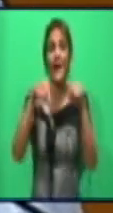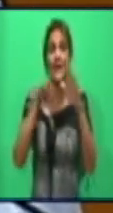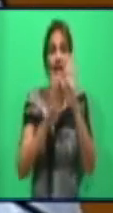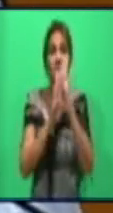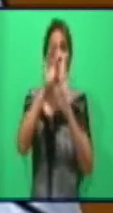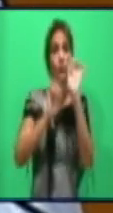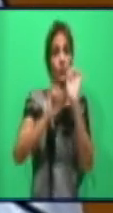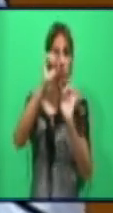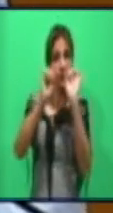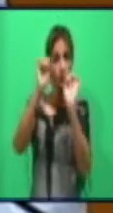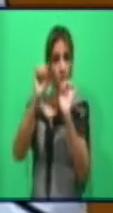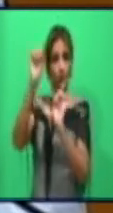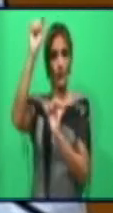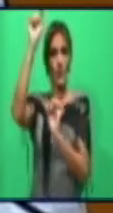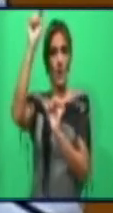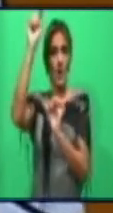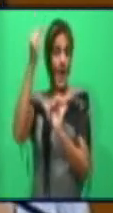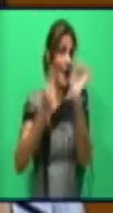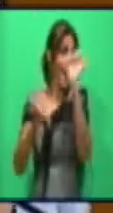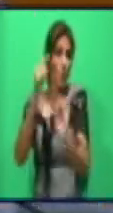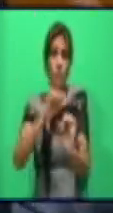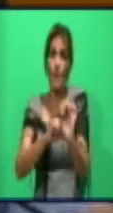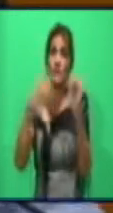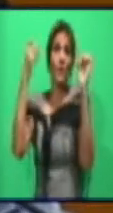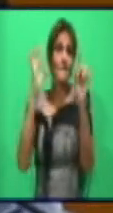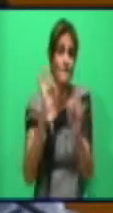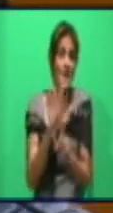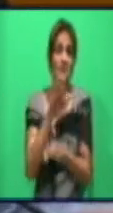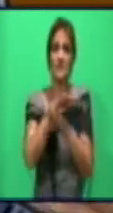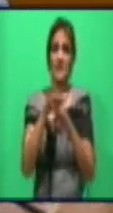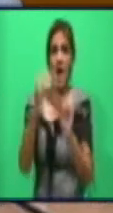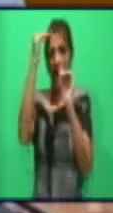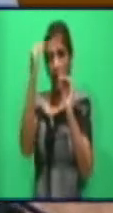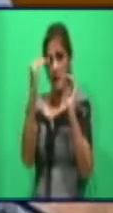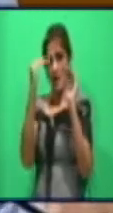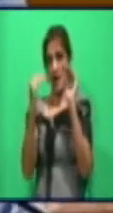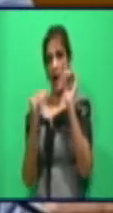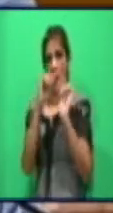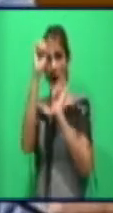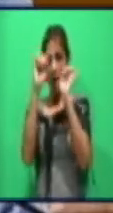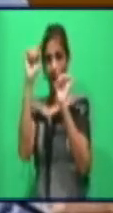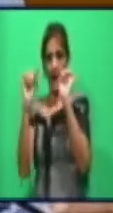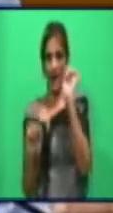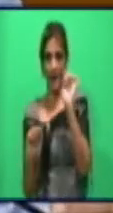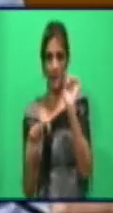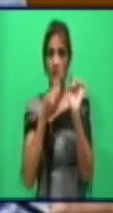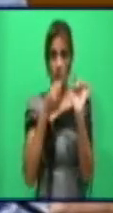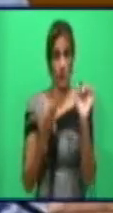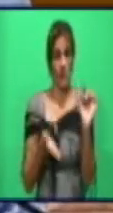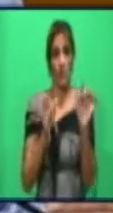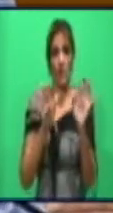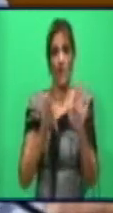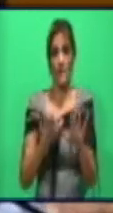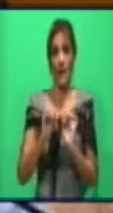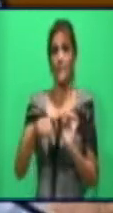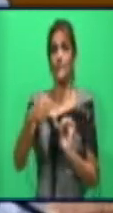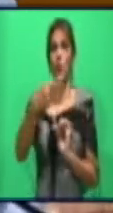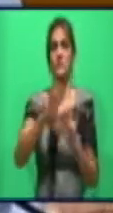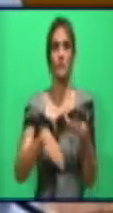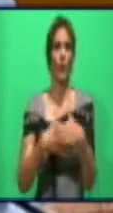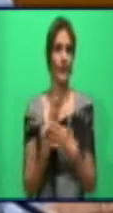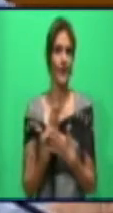algún comienza a declinar porque era lo esperado desde la semana anterior y puede ser lo esperado en los próximos días pero no es el